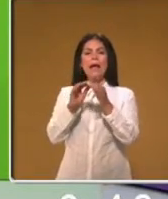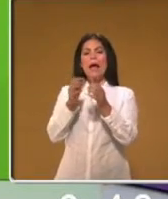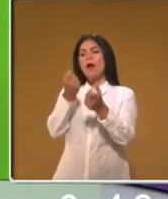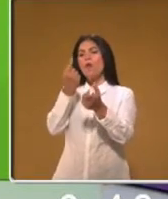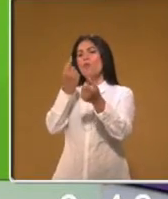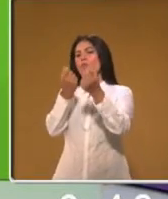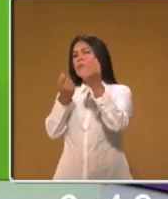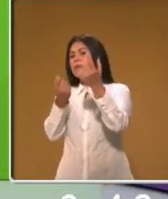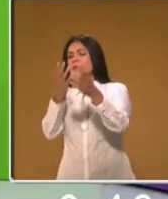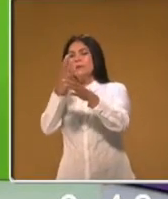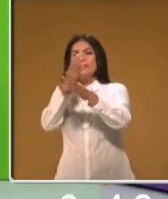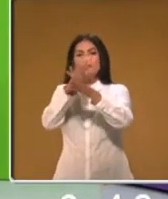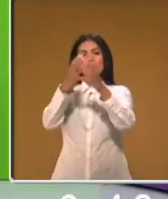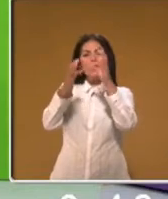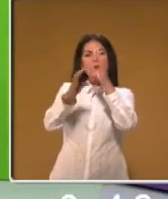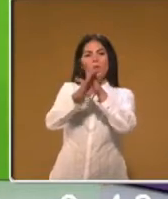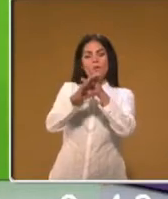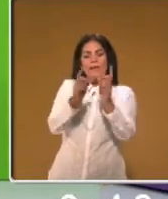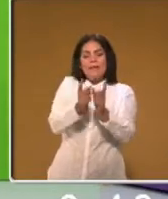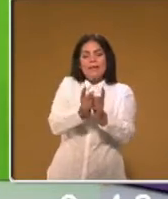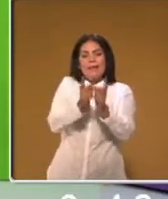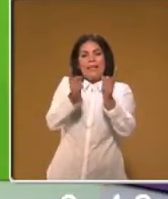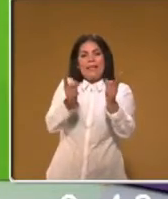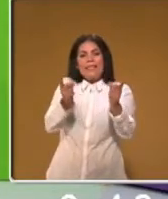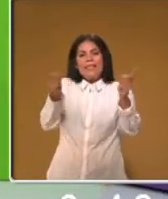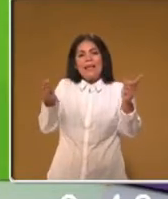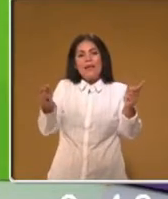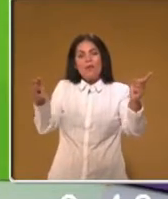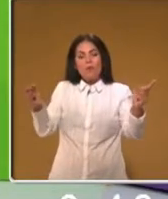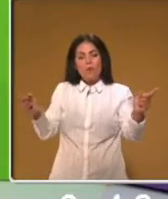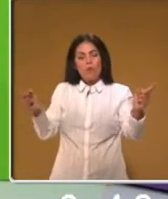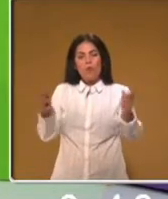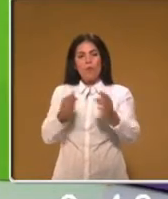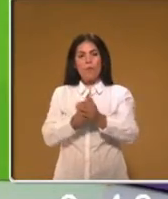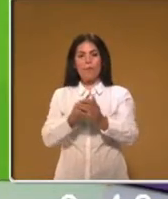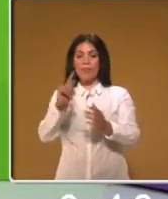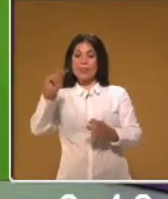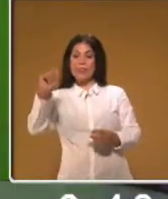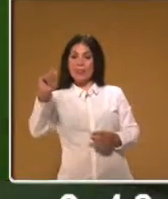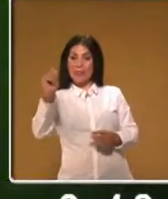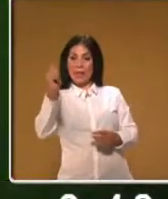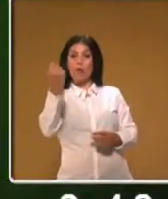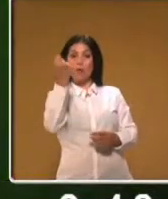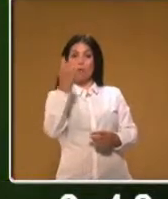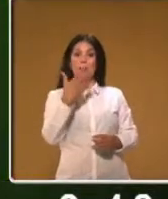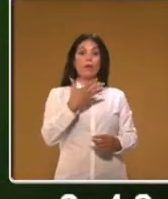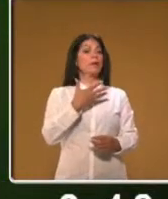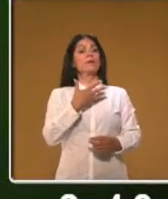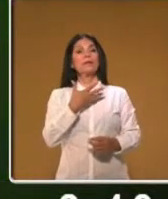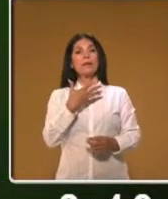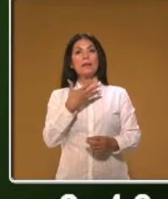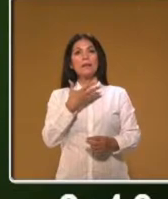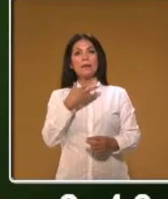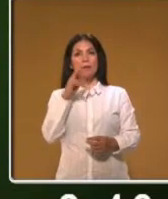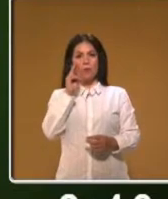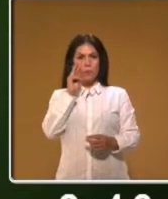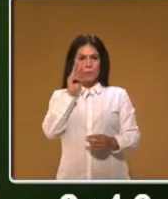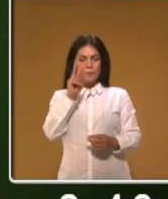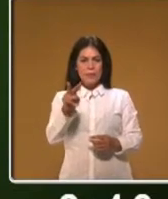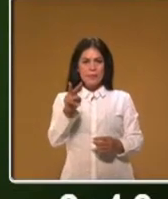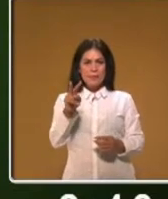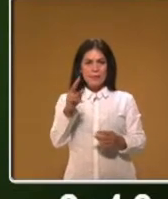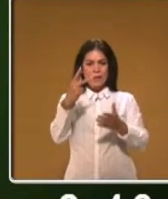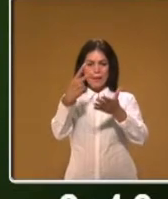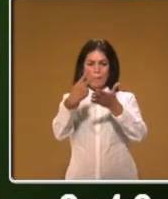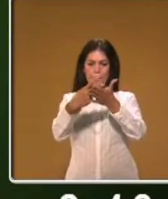desarrollos tecnológicos que se aplican en el campo de la salud. También ustedes pudieron observar el programa Cómo conocemos